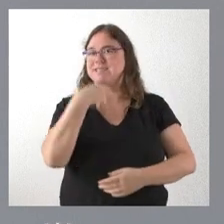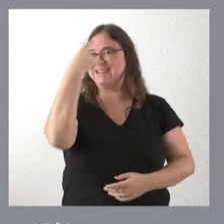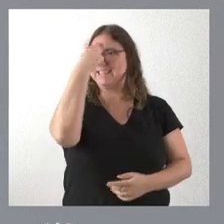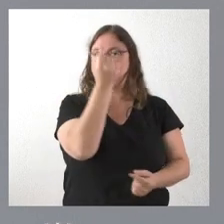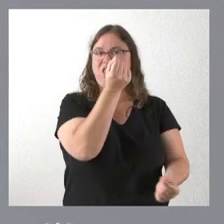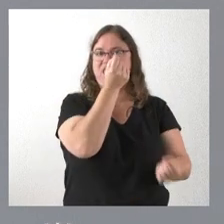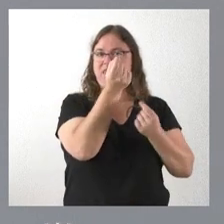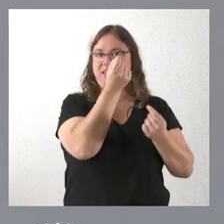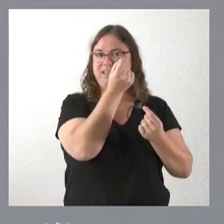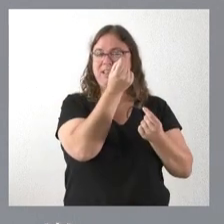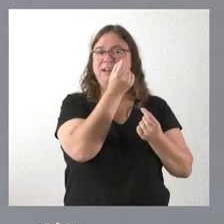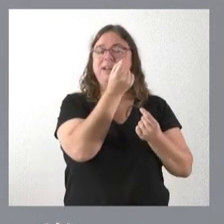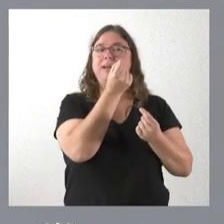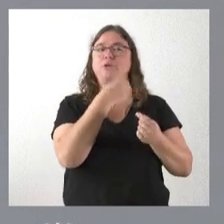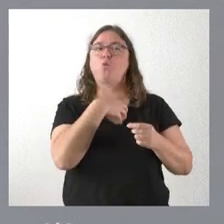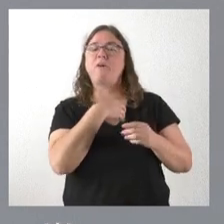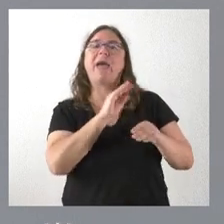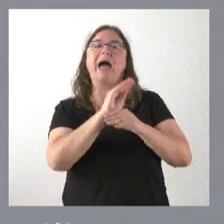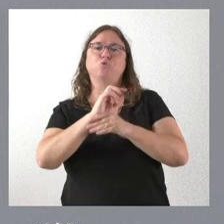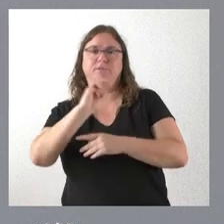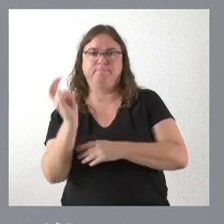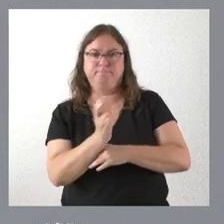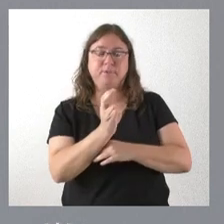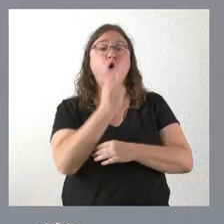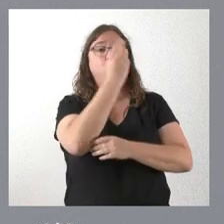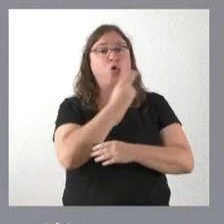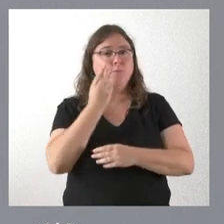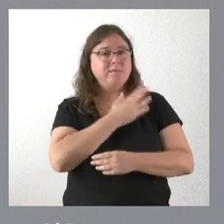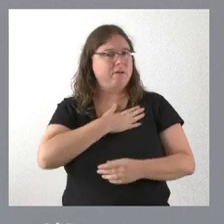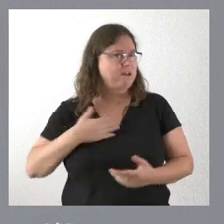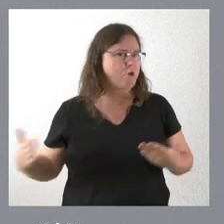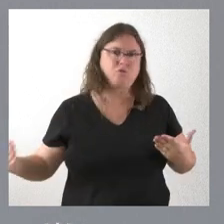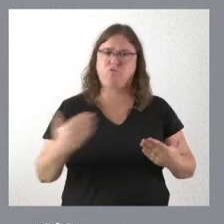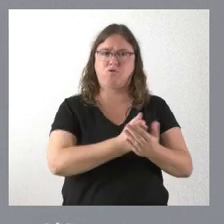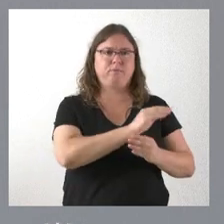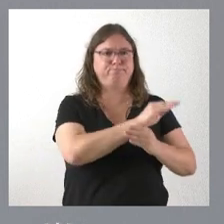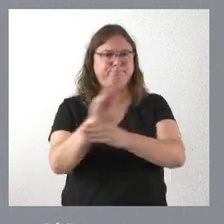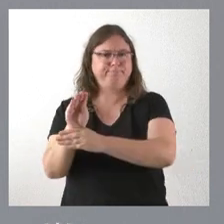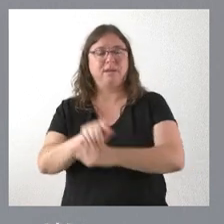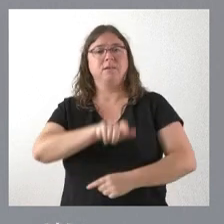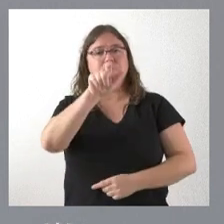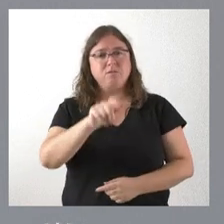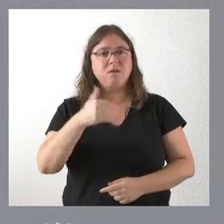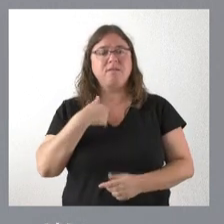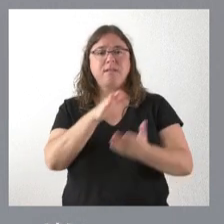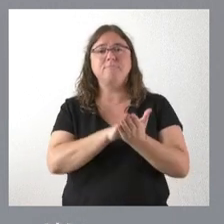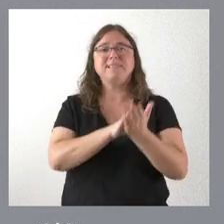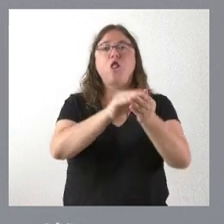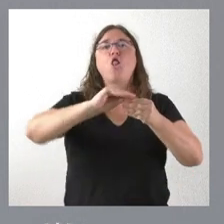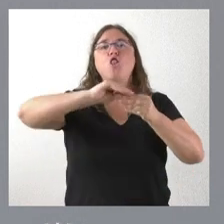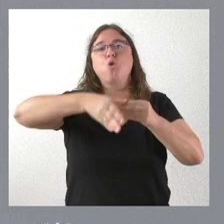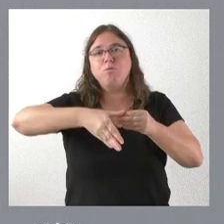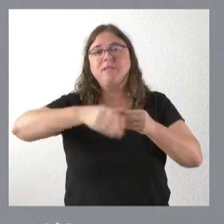detalle de las incompatibilidades del resto de las ayudas nuestro compromiso es llegar a todas ellas a aquellas personas que tienen que presentar una documentación